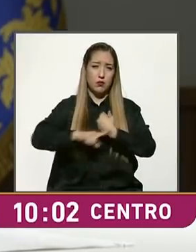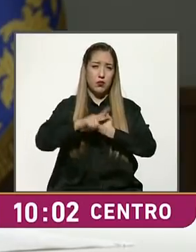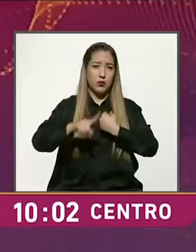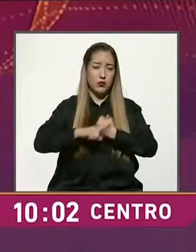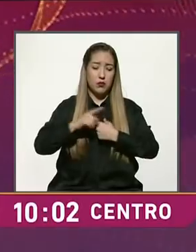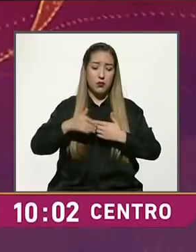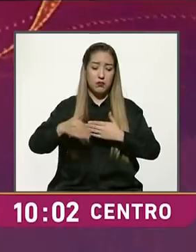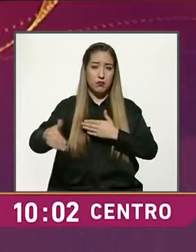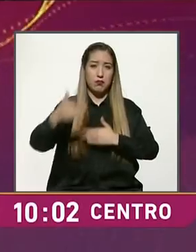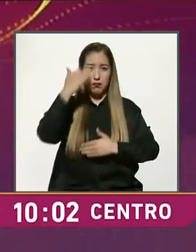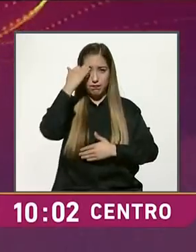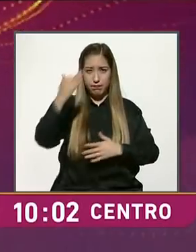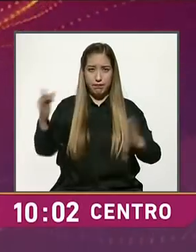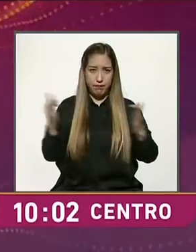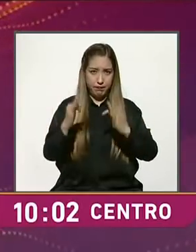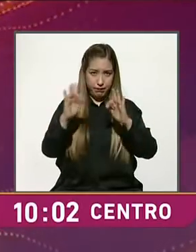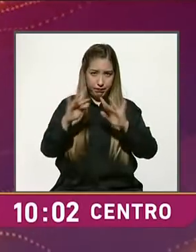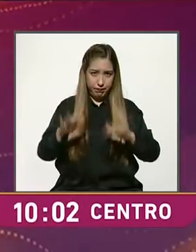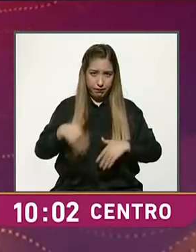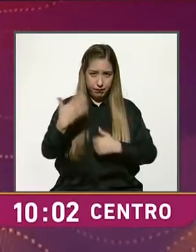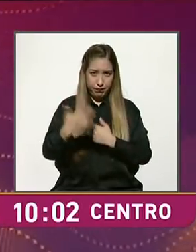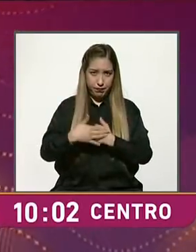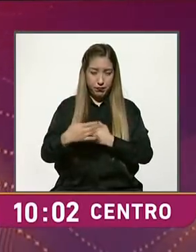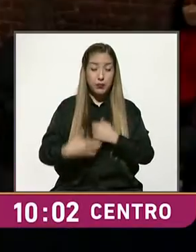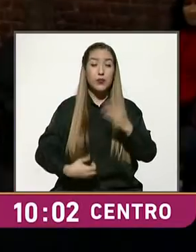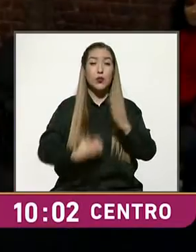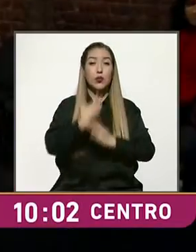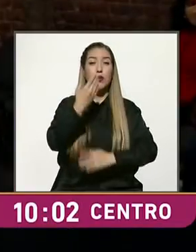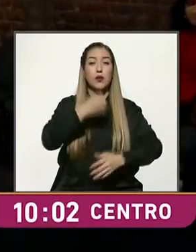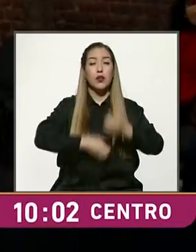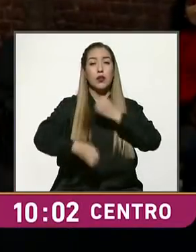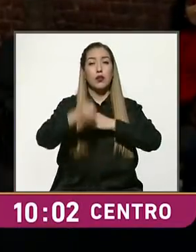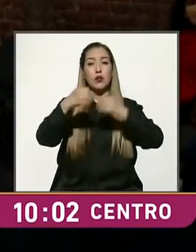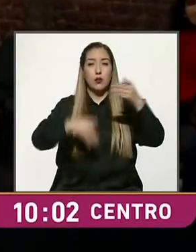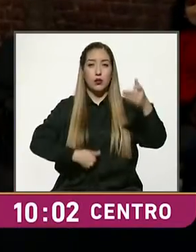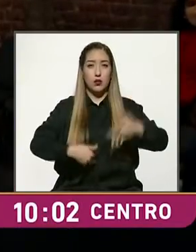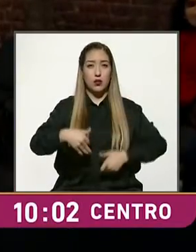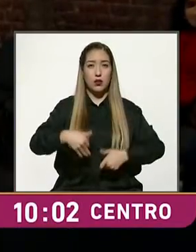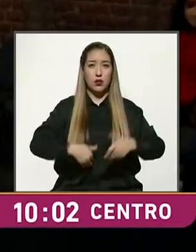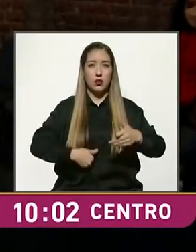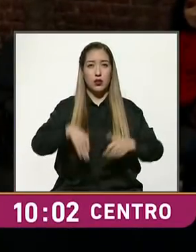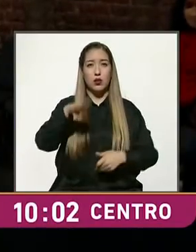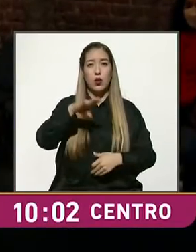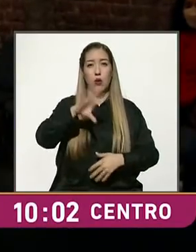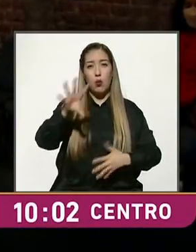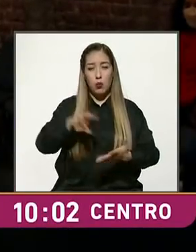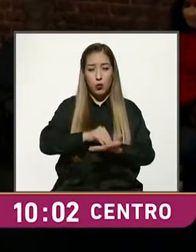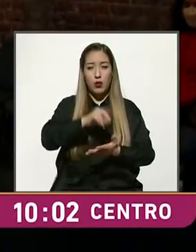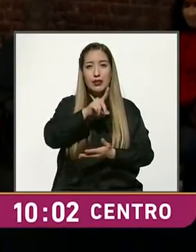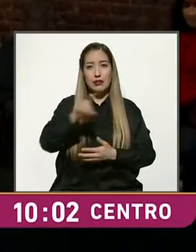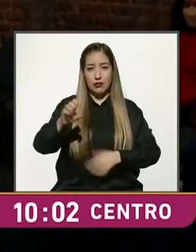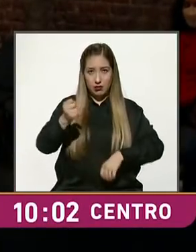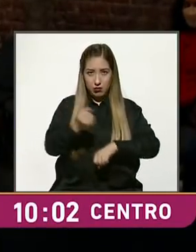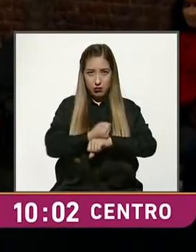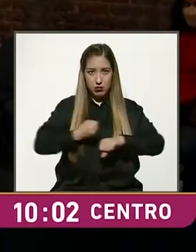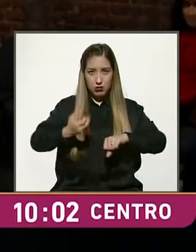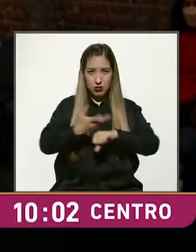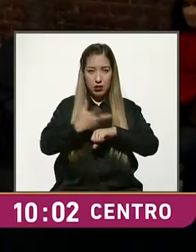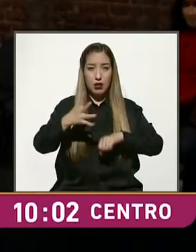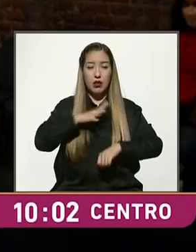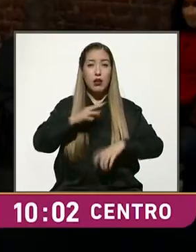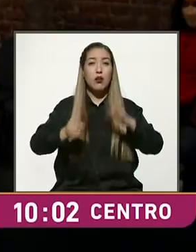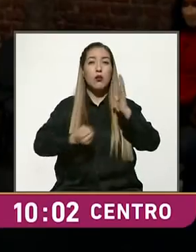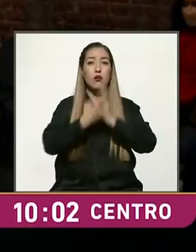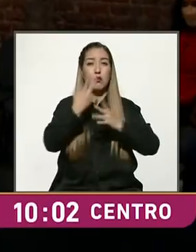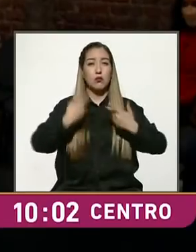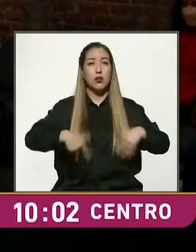invierno. La nueva obra teatral basada en la dramaturgia de Federico García Lorca, Bodas de Sangre, combina a nuevos talentos